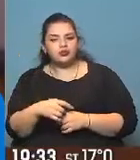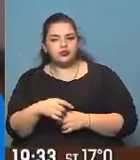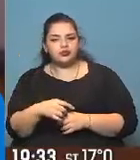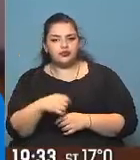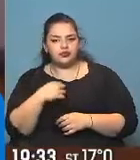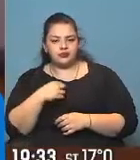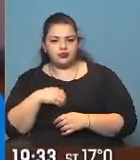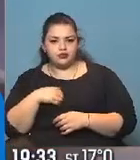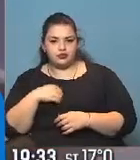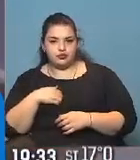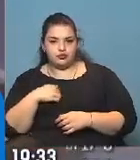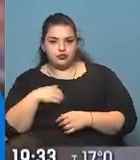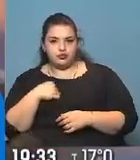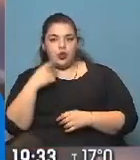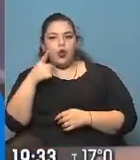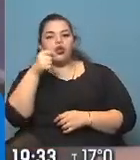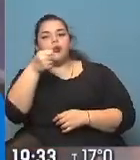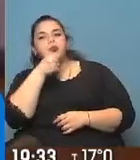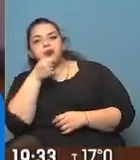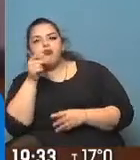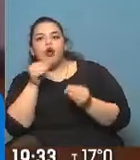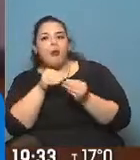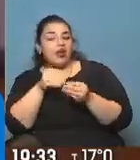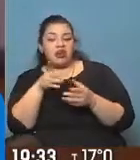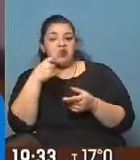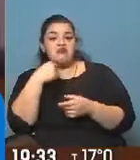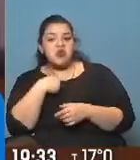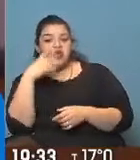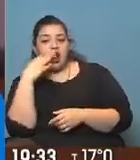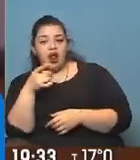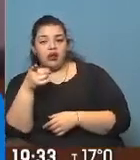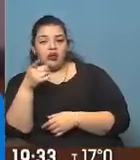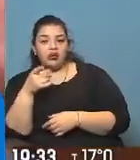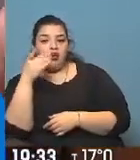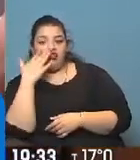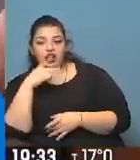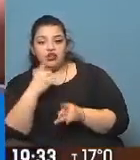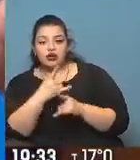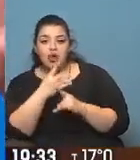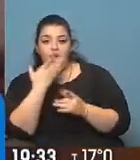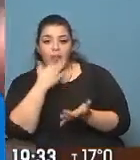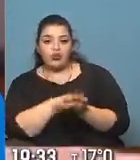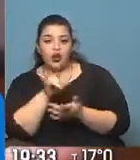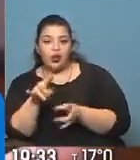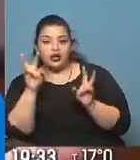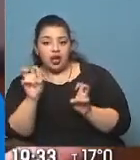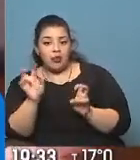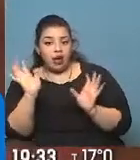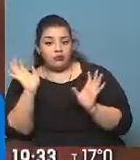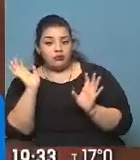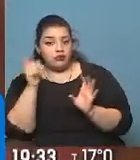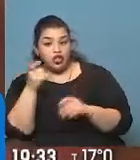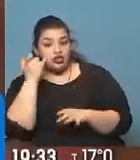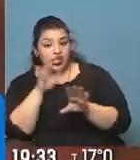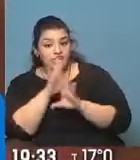me hacen reportajes tus colegas terminamos hablando de esto esto pasó y pasó